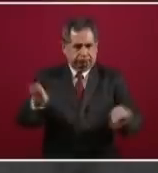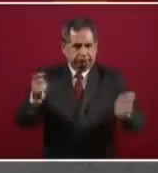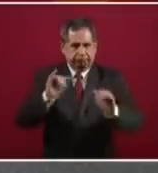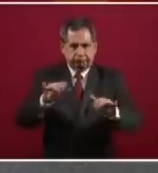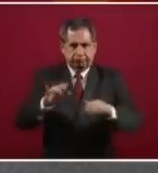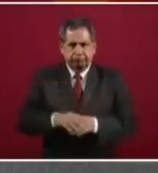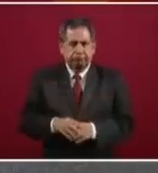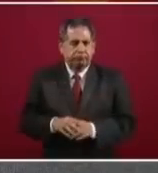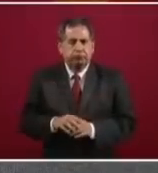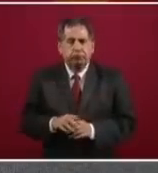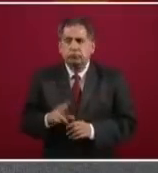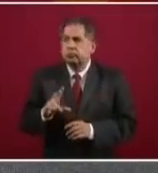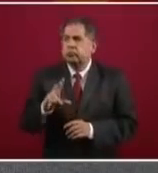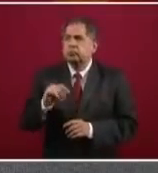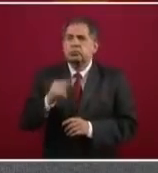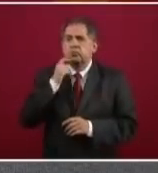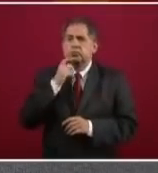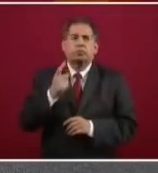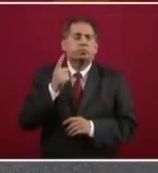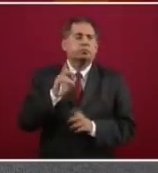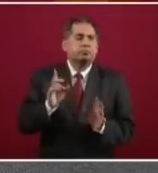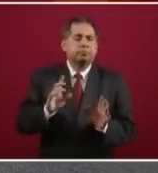No queremos